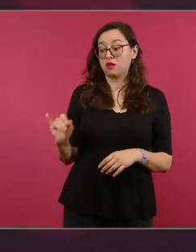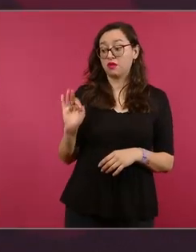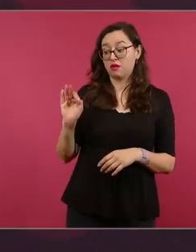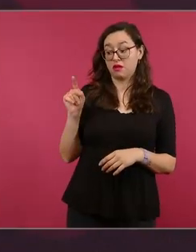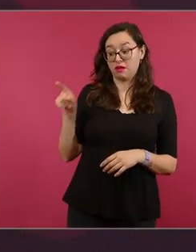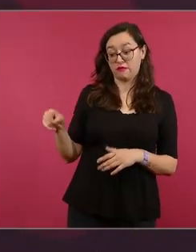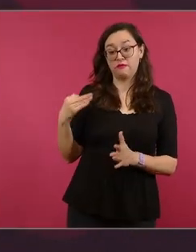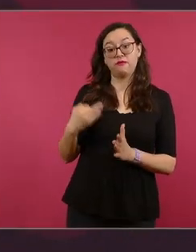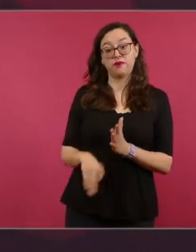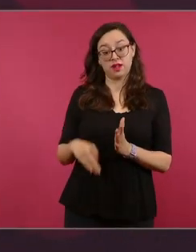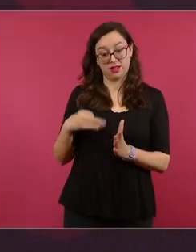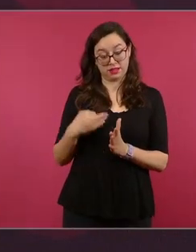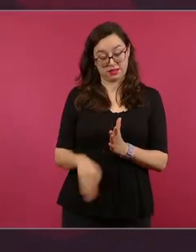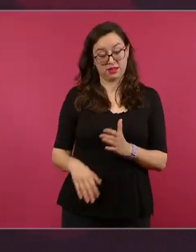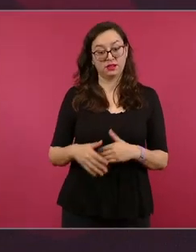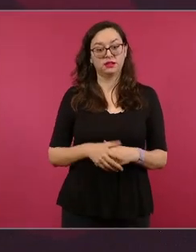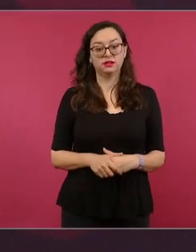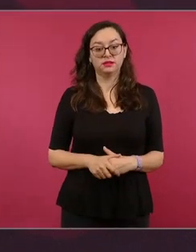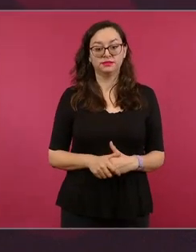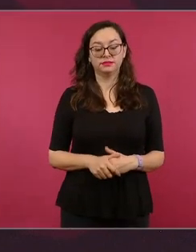Pues hay que empezar ya.